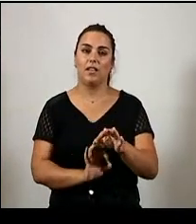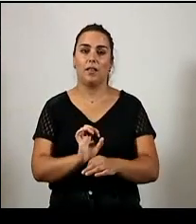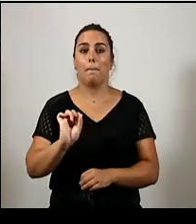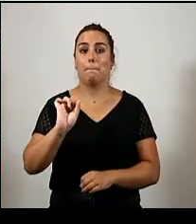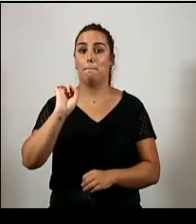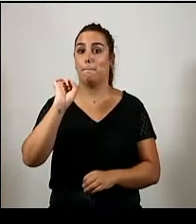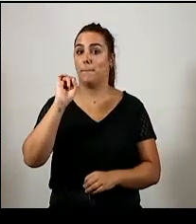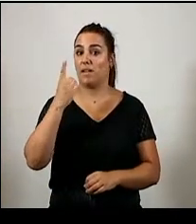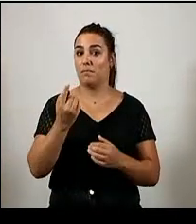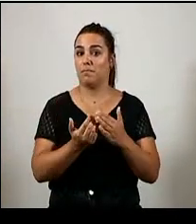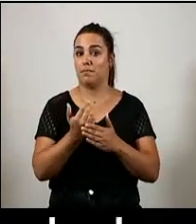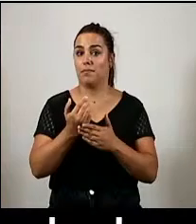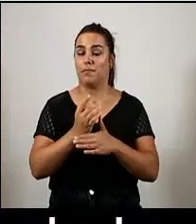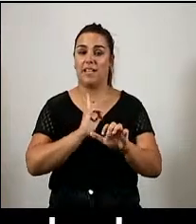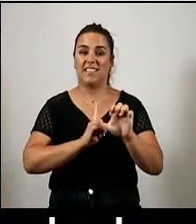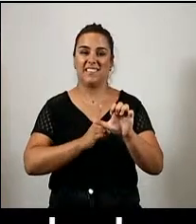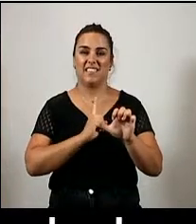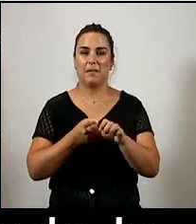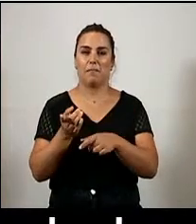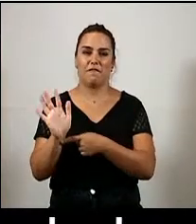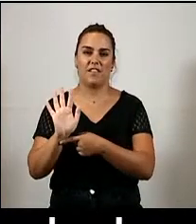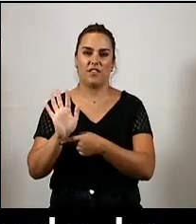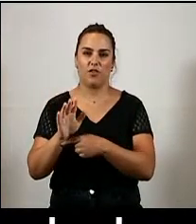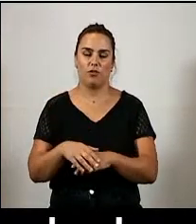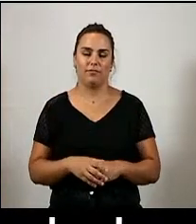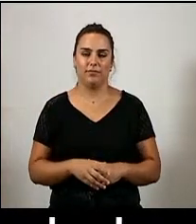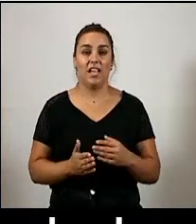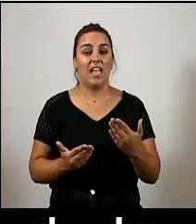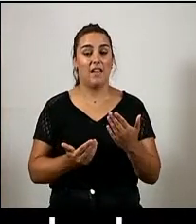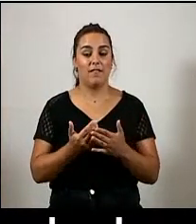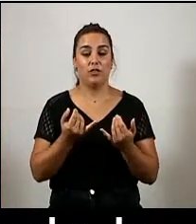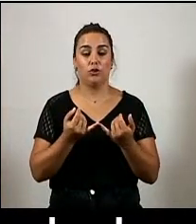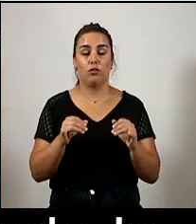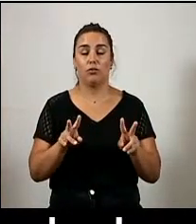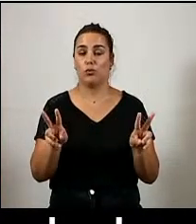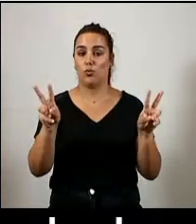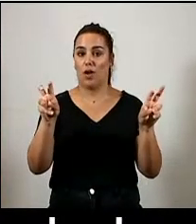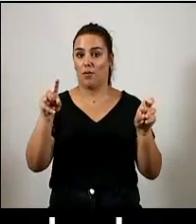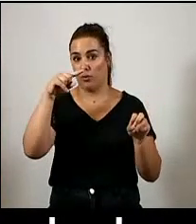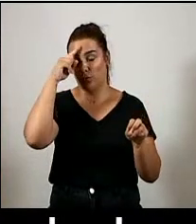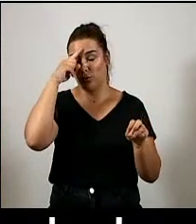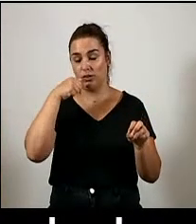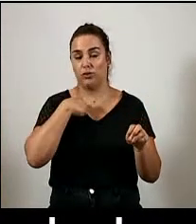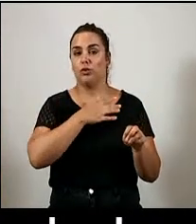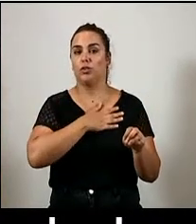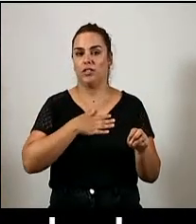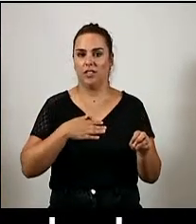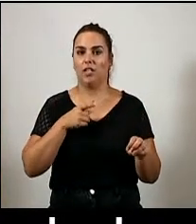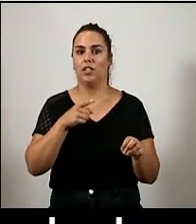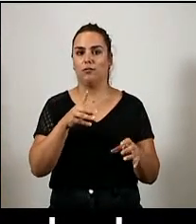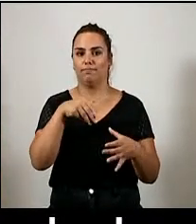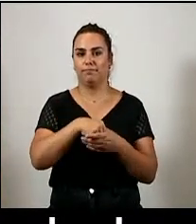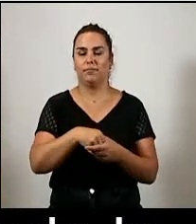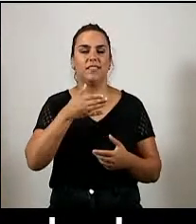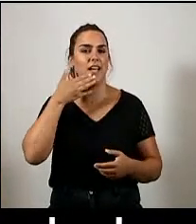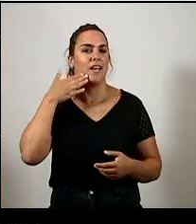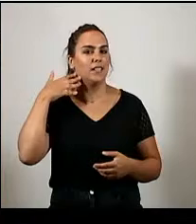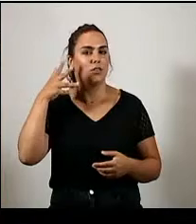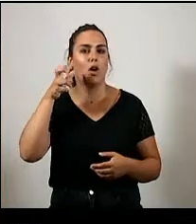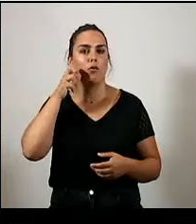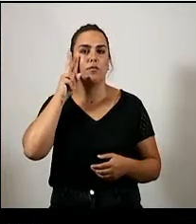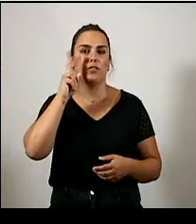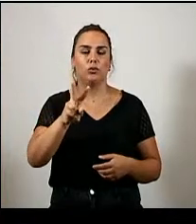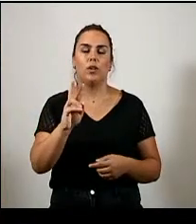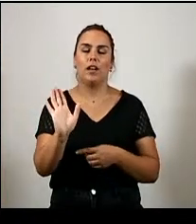edición de Extrema Ficción, un nuevo evento cultural con el que queremos fomentar el talento audiovisual y cinematográfico